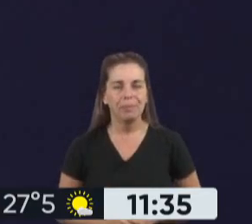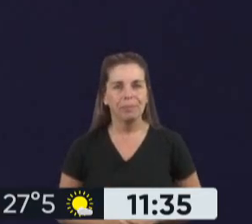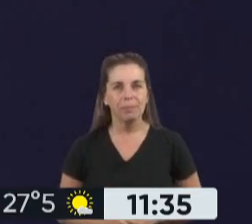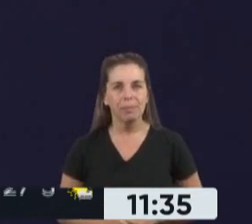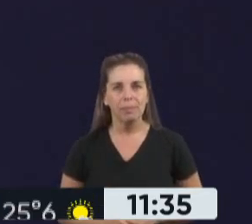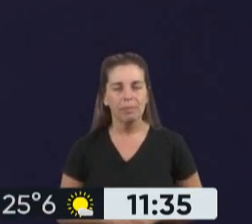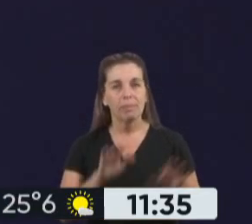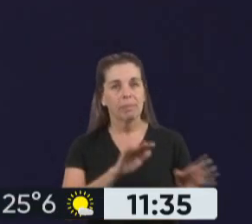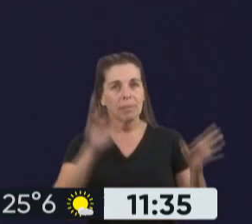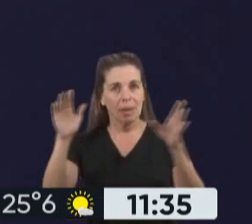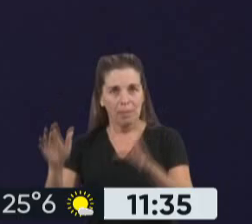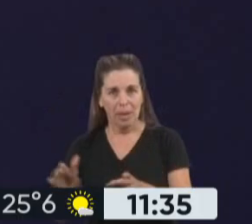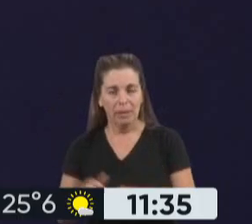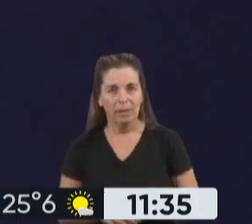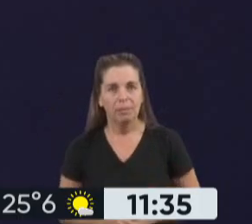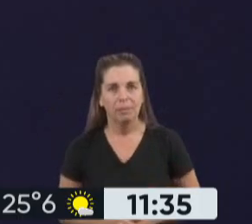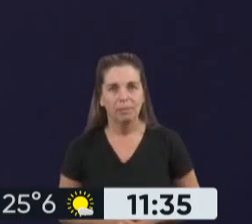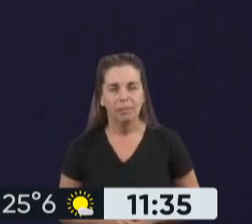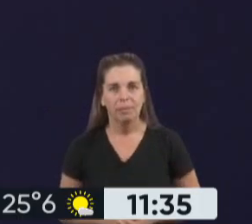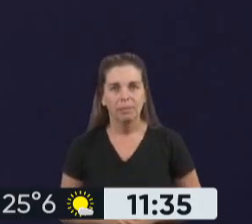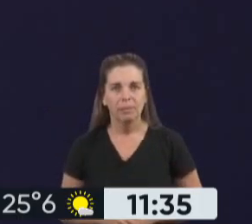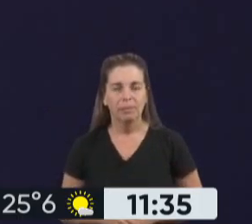Bien, por otro lado,